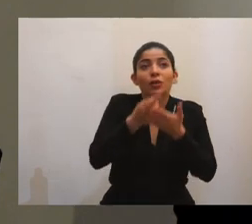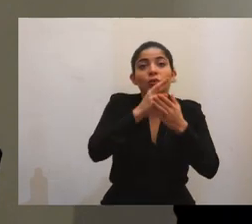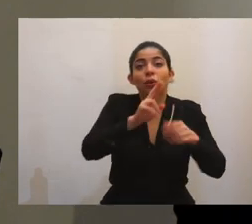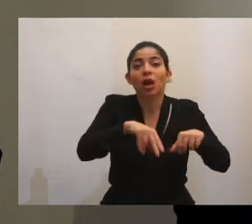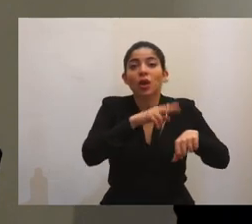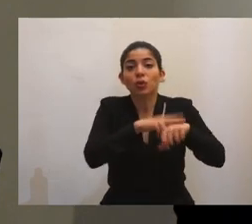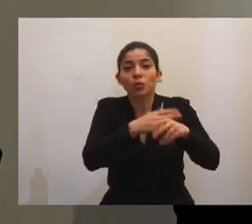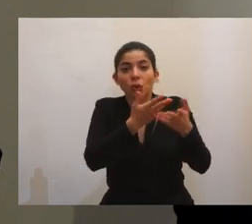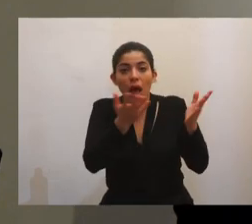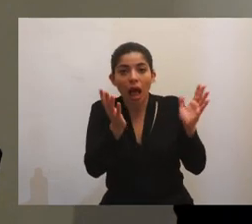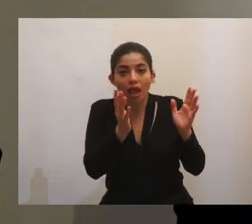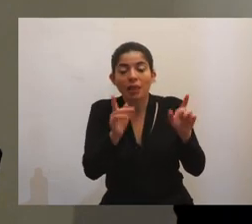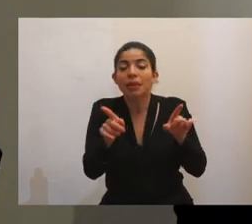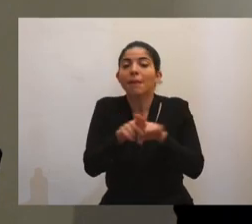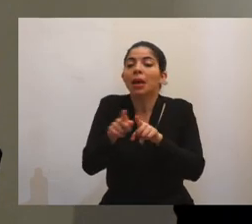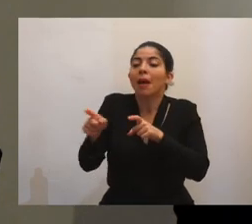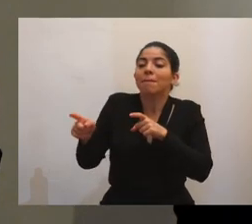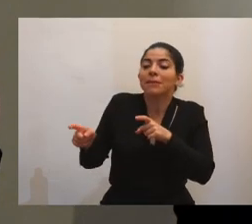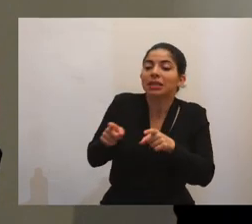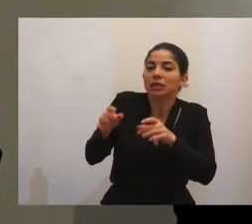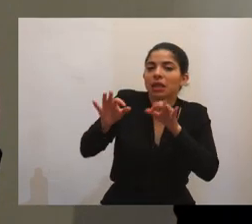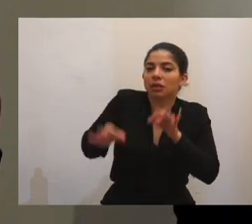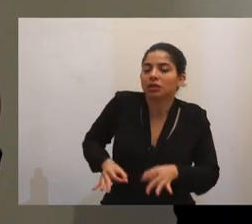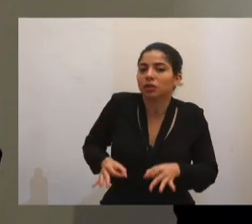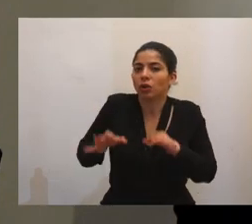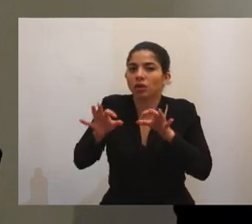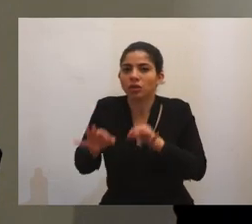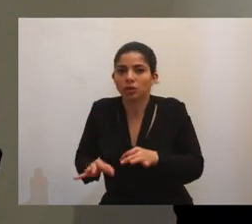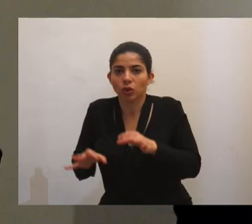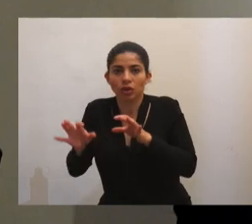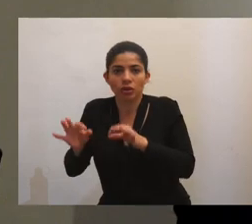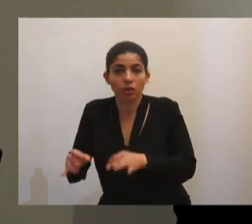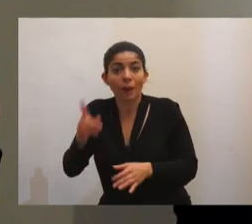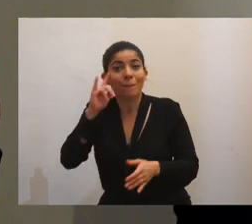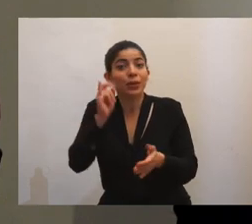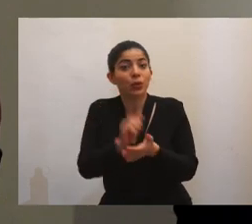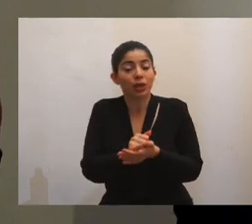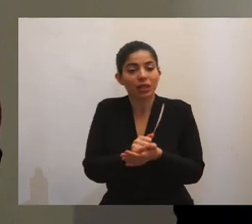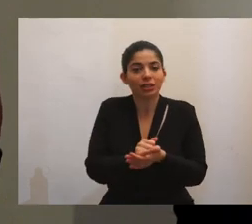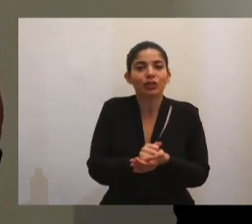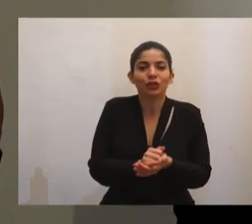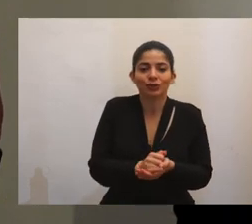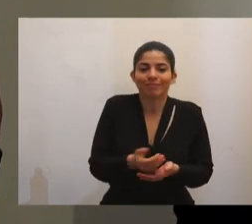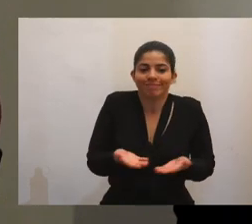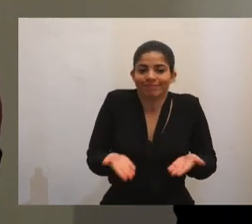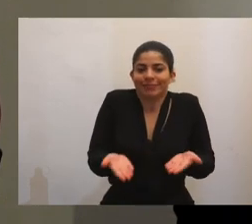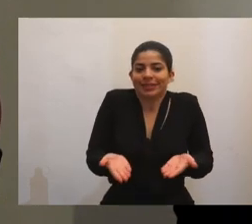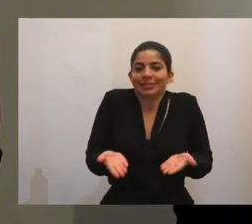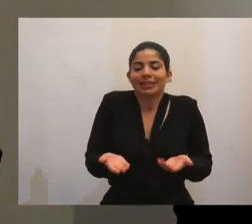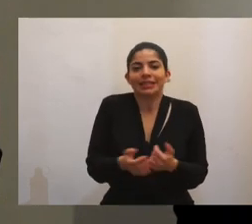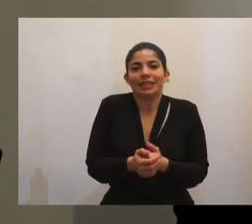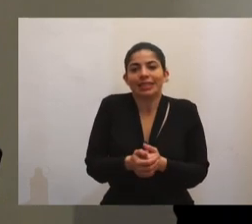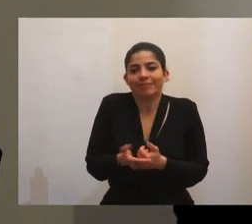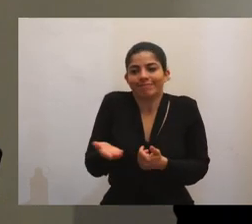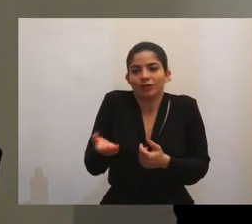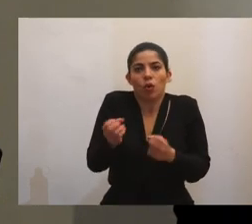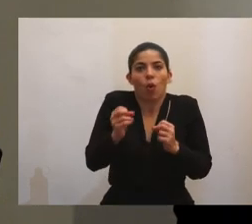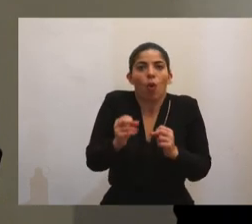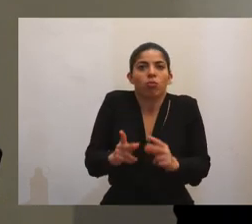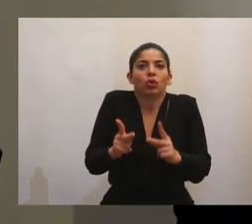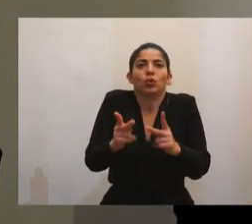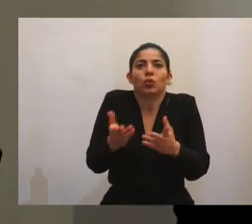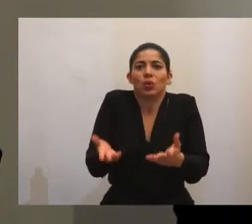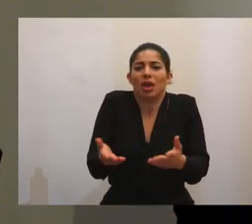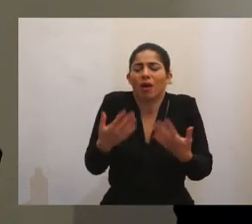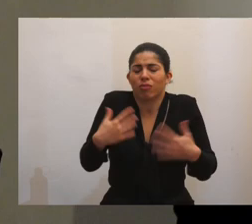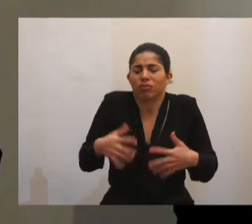naturales, administrando, tomando decisiones, y por eso este es una oportunidad